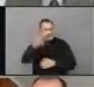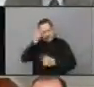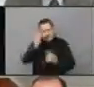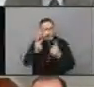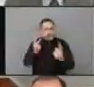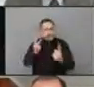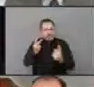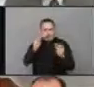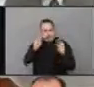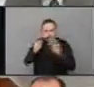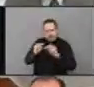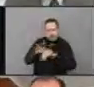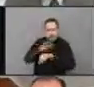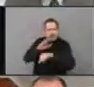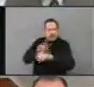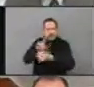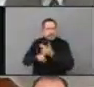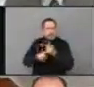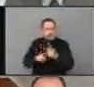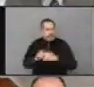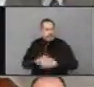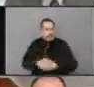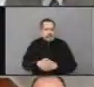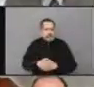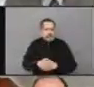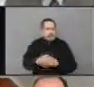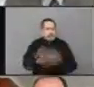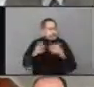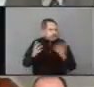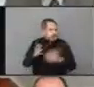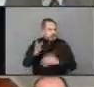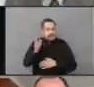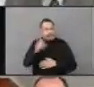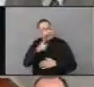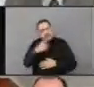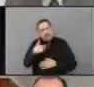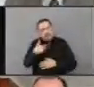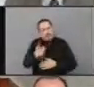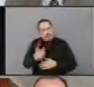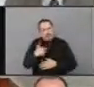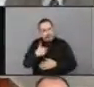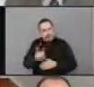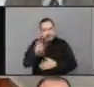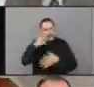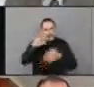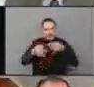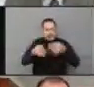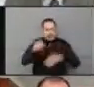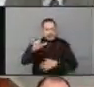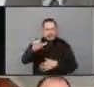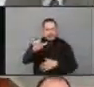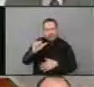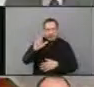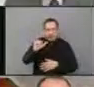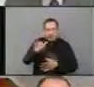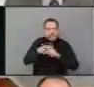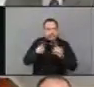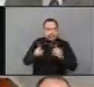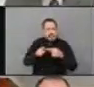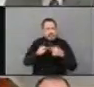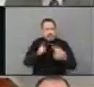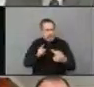la calificación. Les escucho, por supuesto, entiendo que el magistrado Lara está en contra, para él